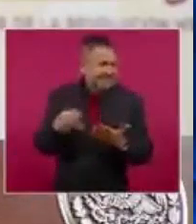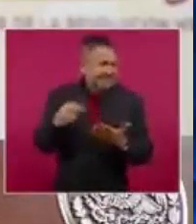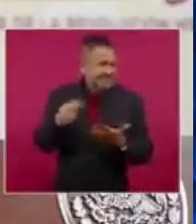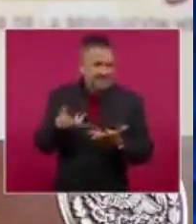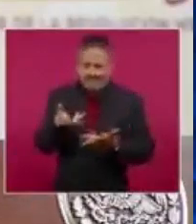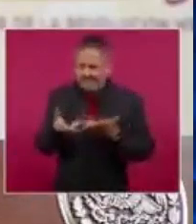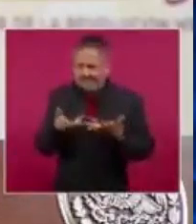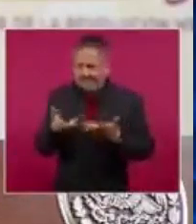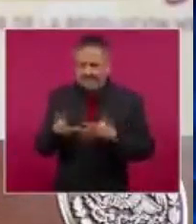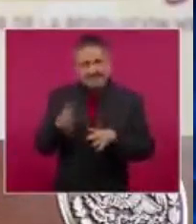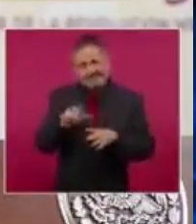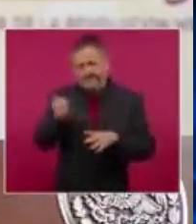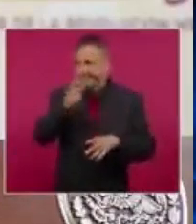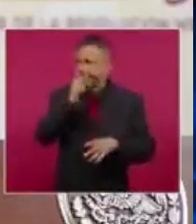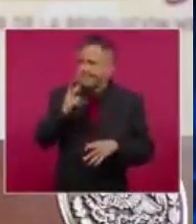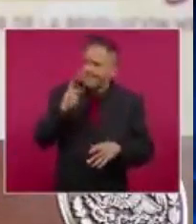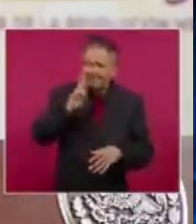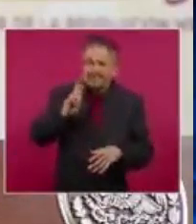me gustaría más